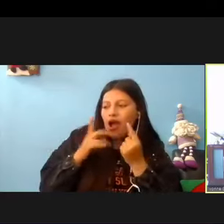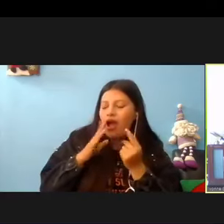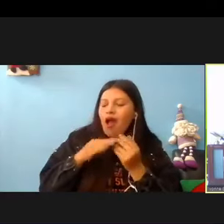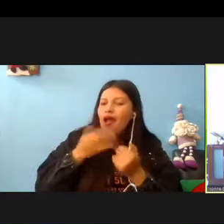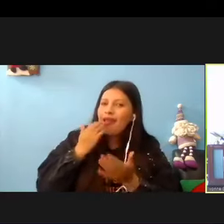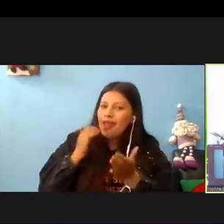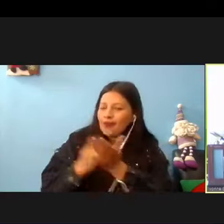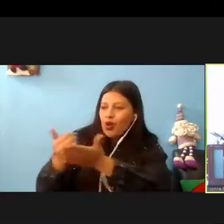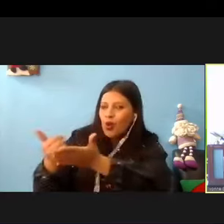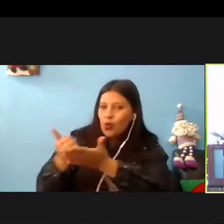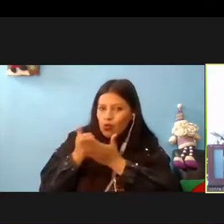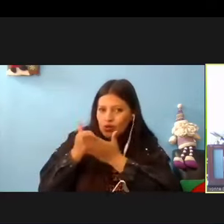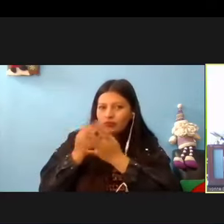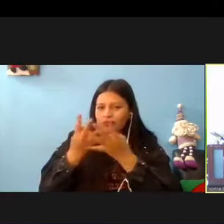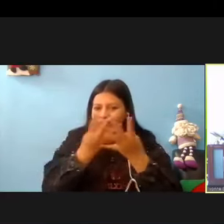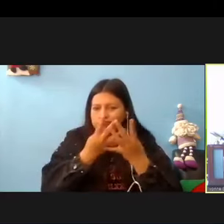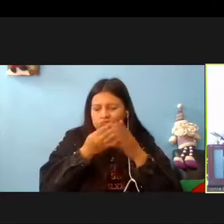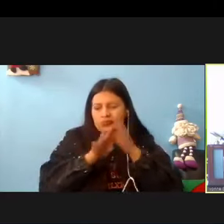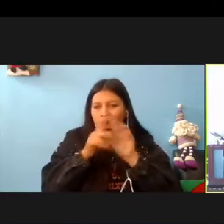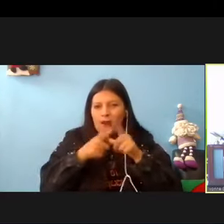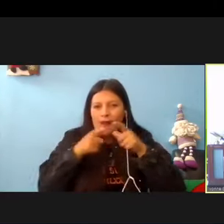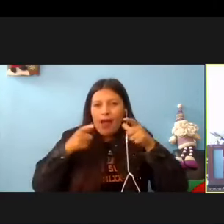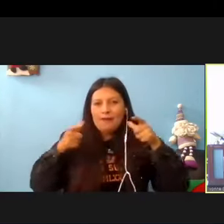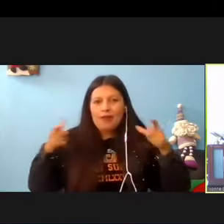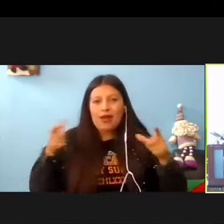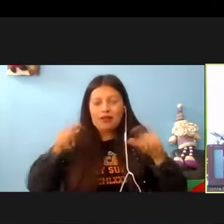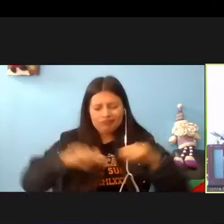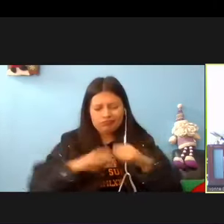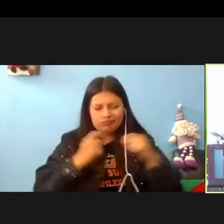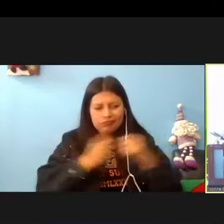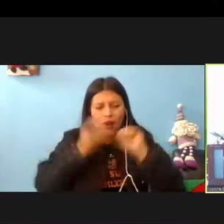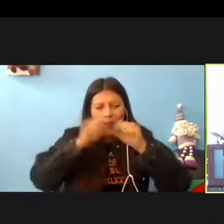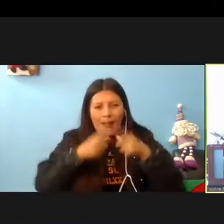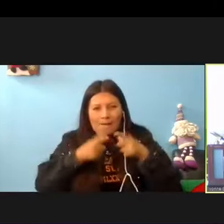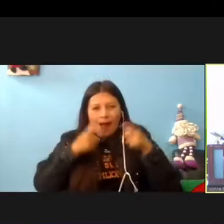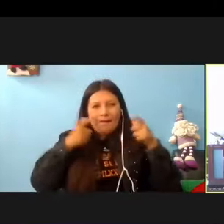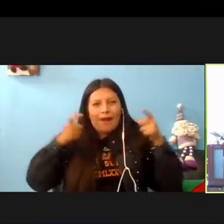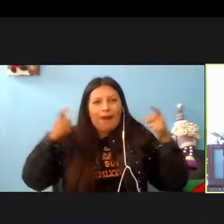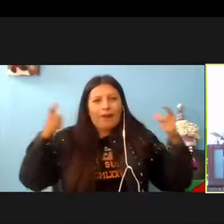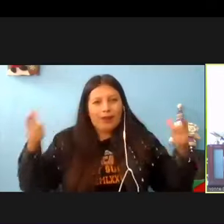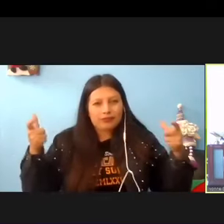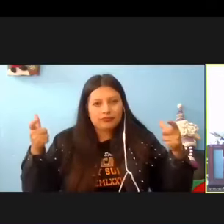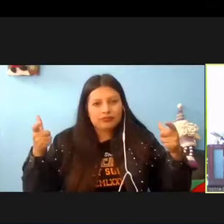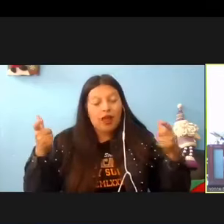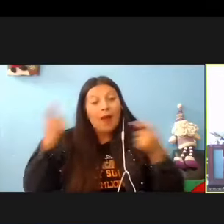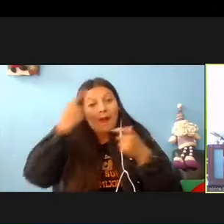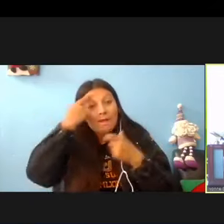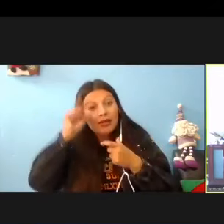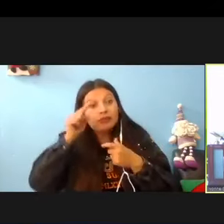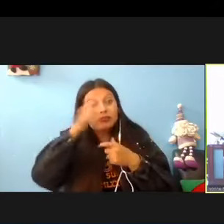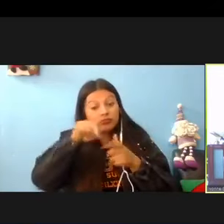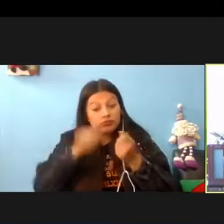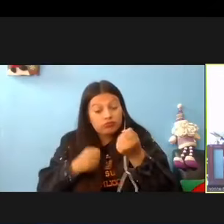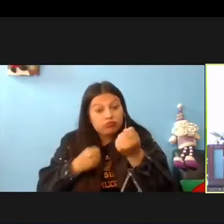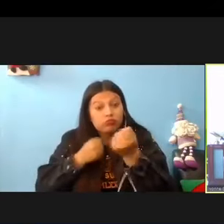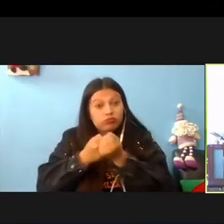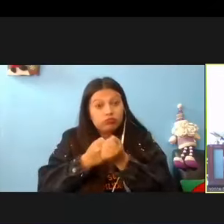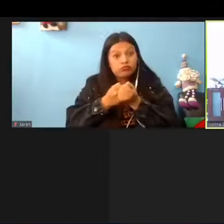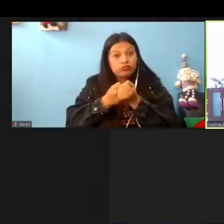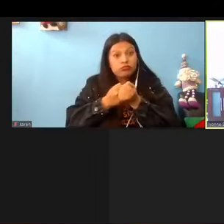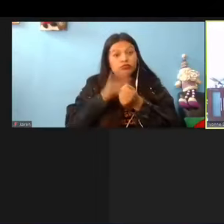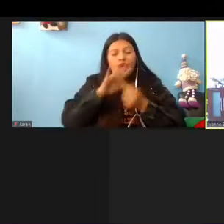pueda realmente crecer, para que este tejido se pueda ampliar y para que el aporte pues,